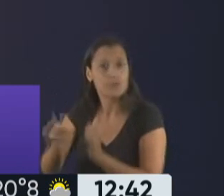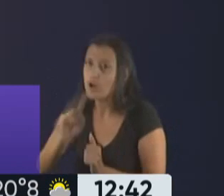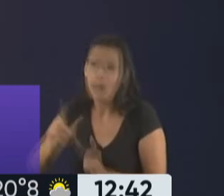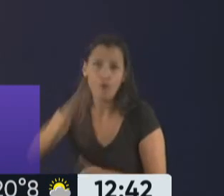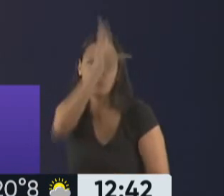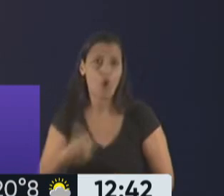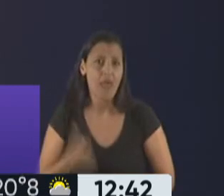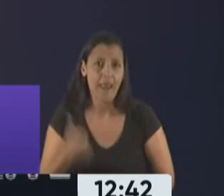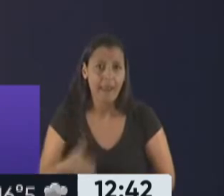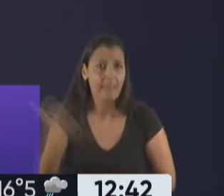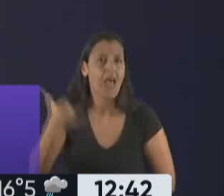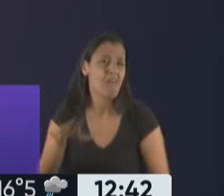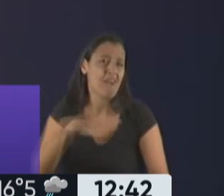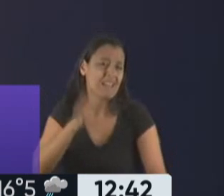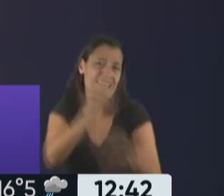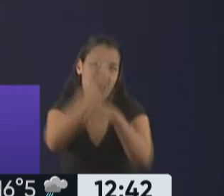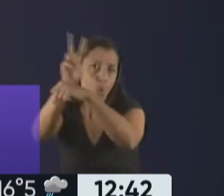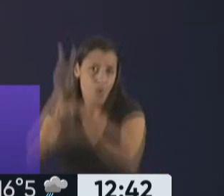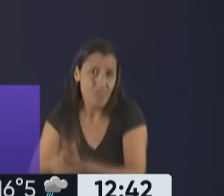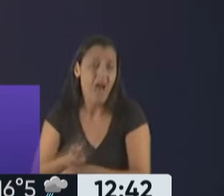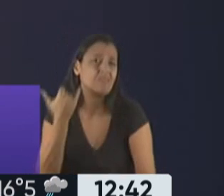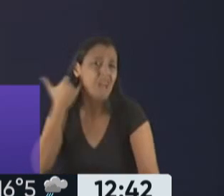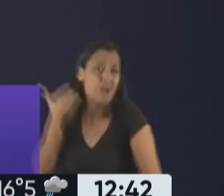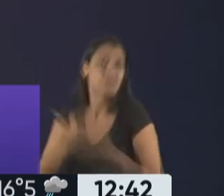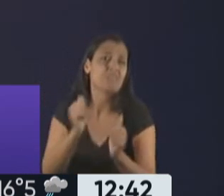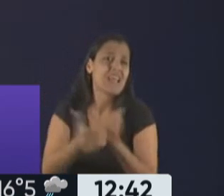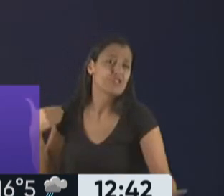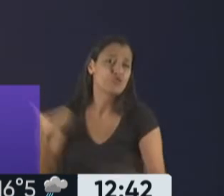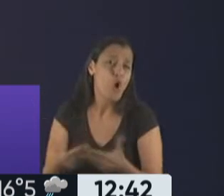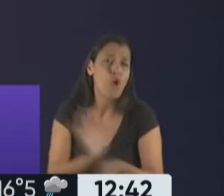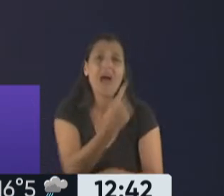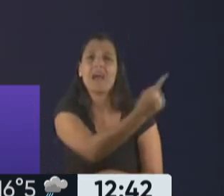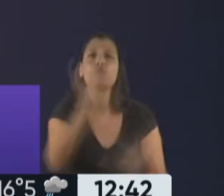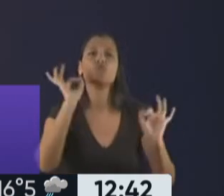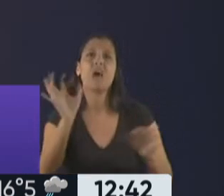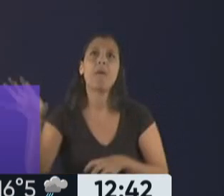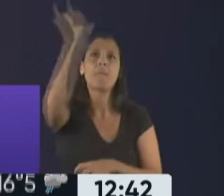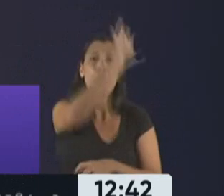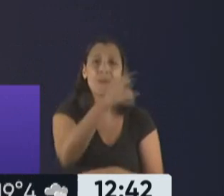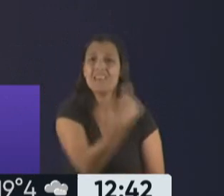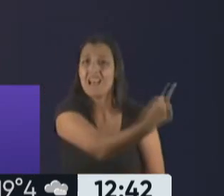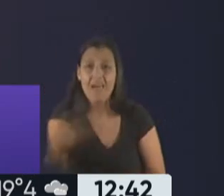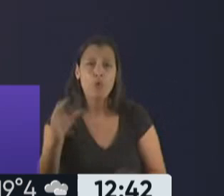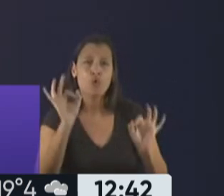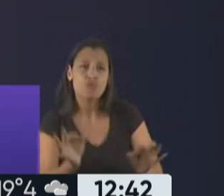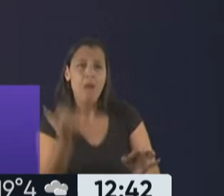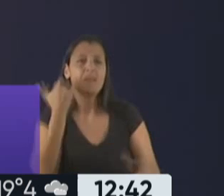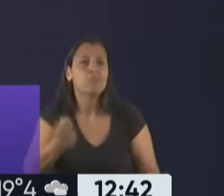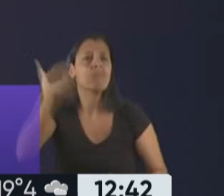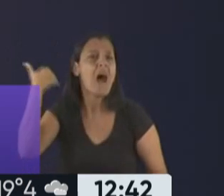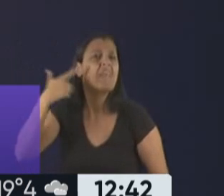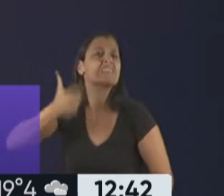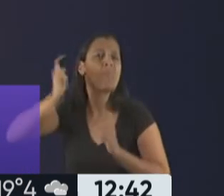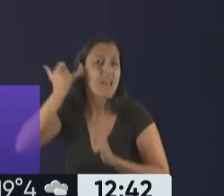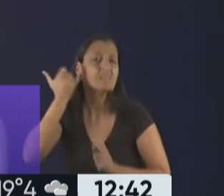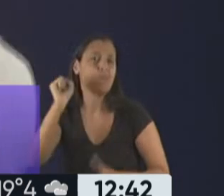argentinos, cada uno en la medida de la historia de la inseguridad de su pueblo, porque cada uno lo mide en la realidad de la